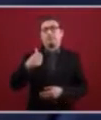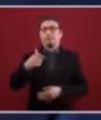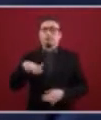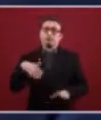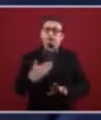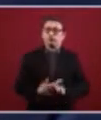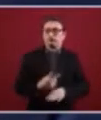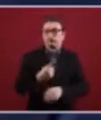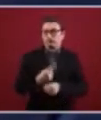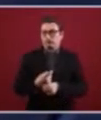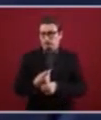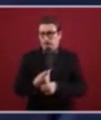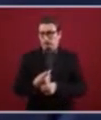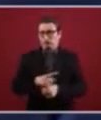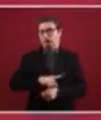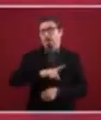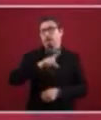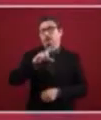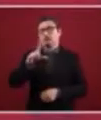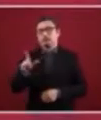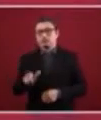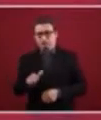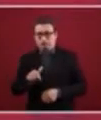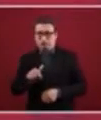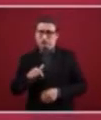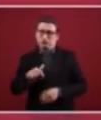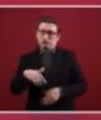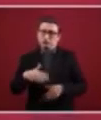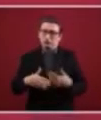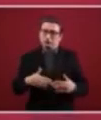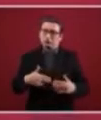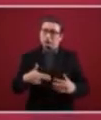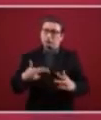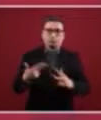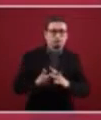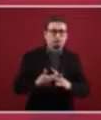luego fue asesinado.